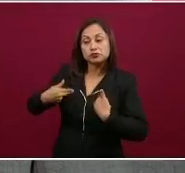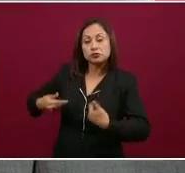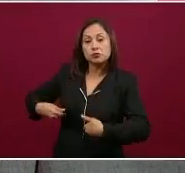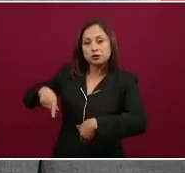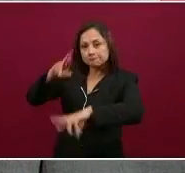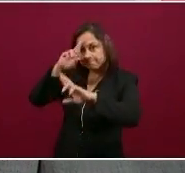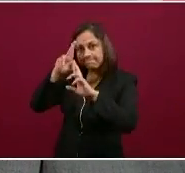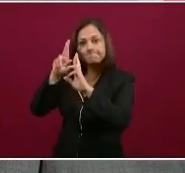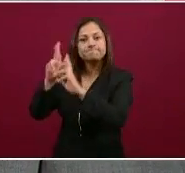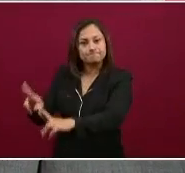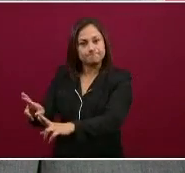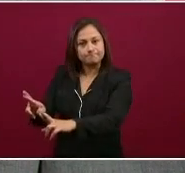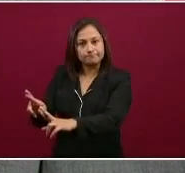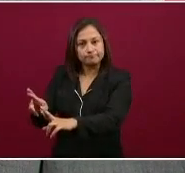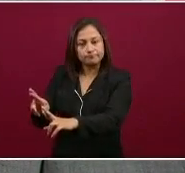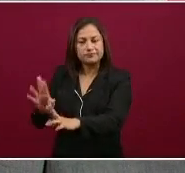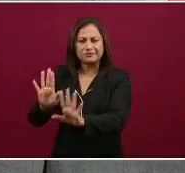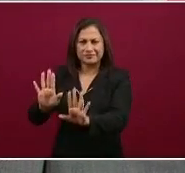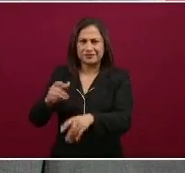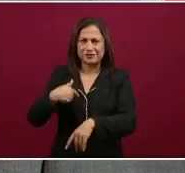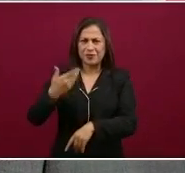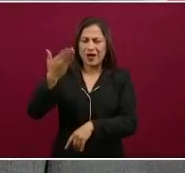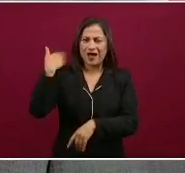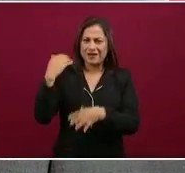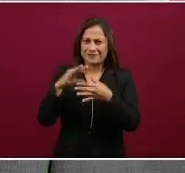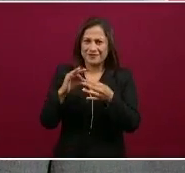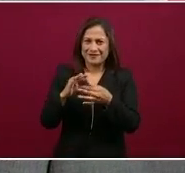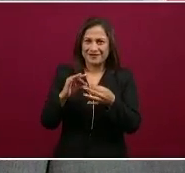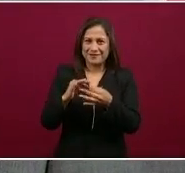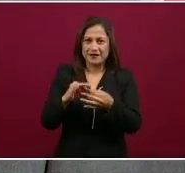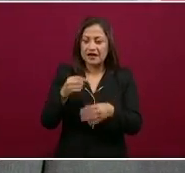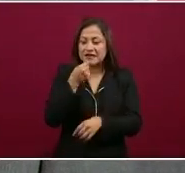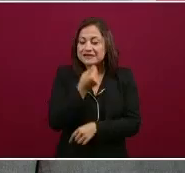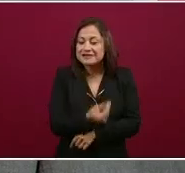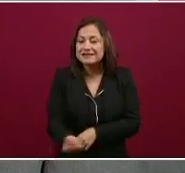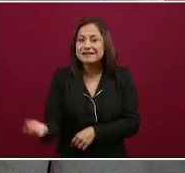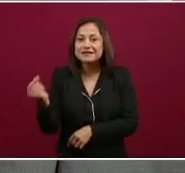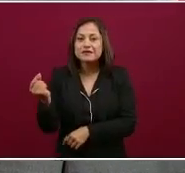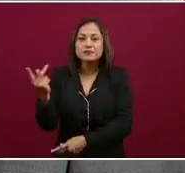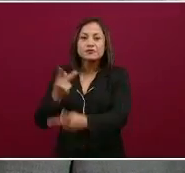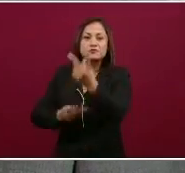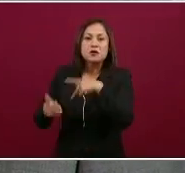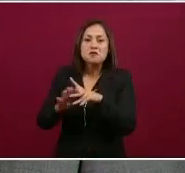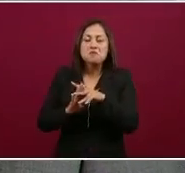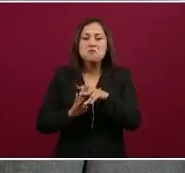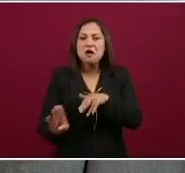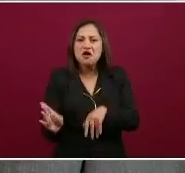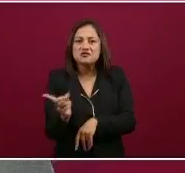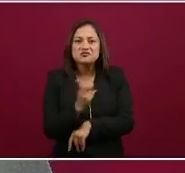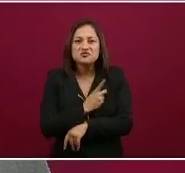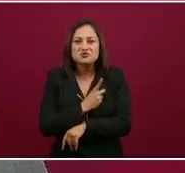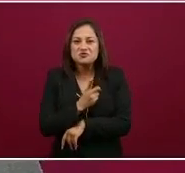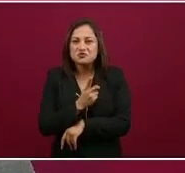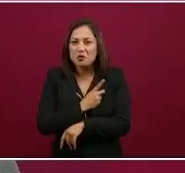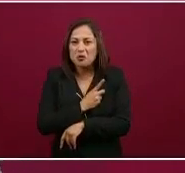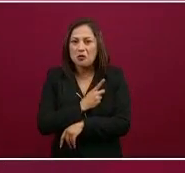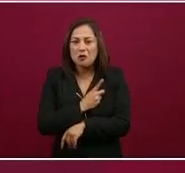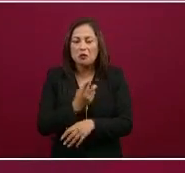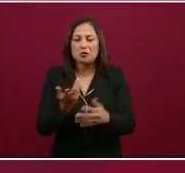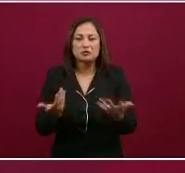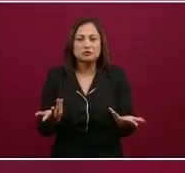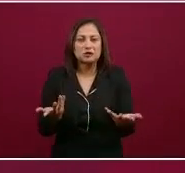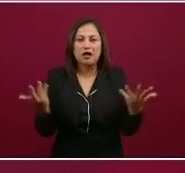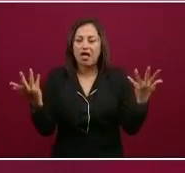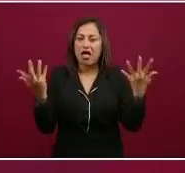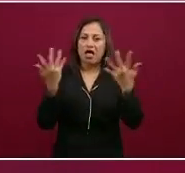yo de la situación de niños solos, algo que no se